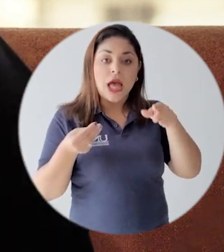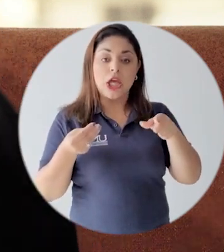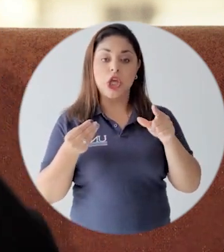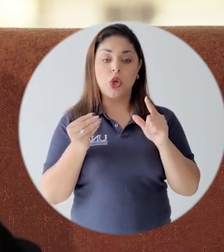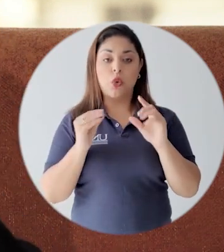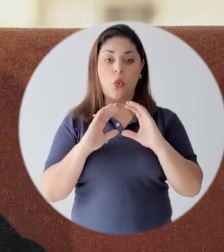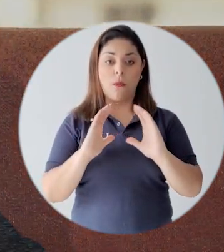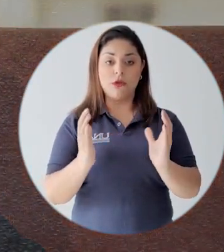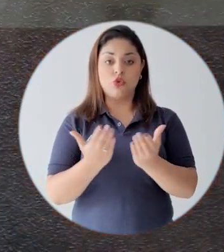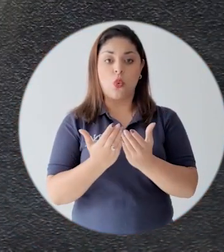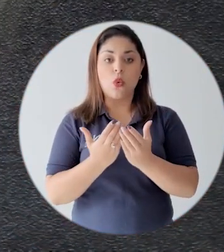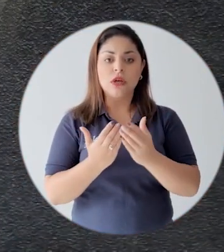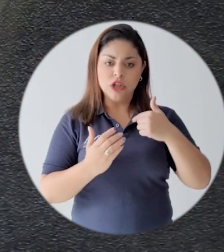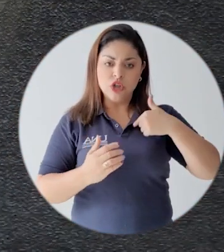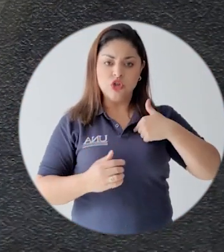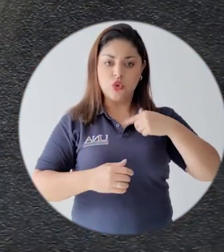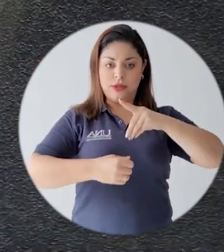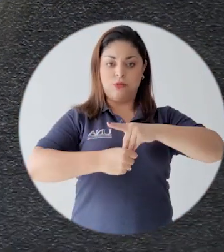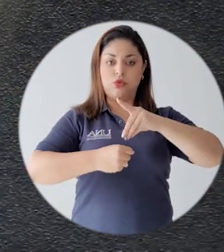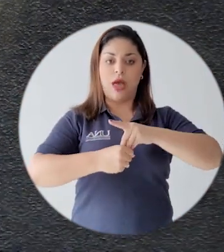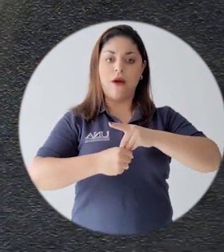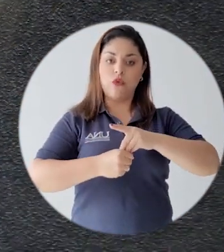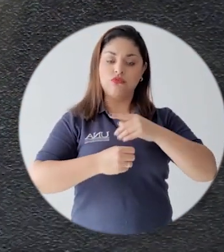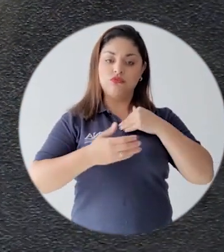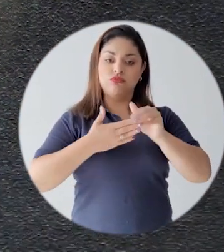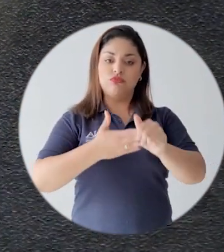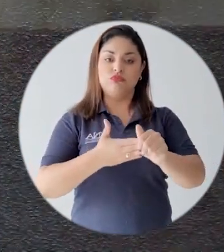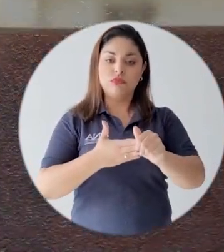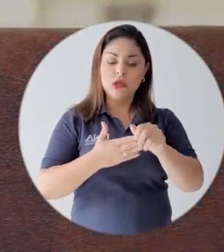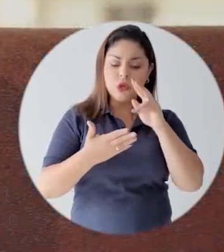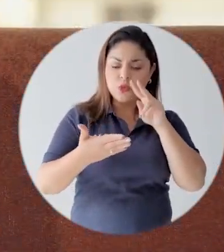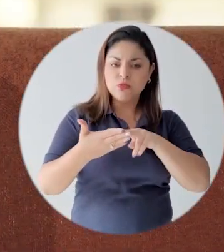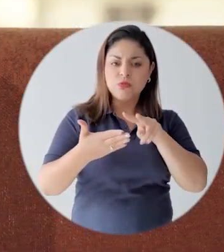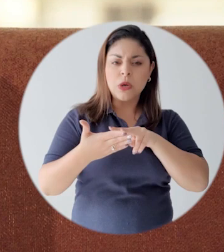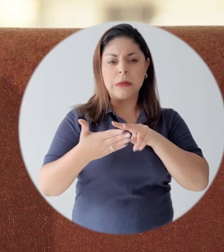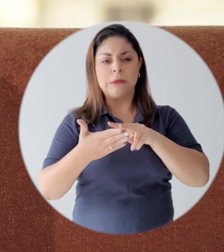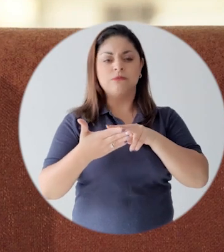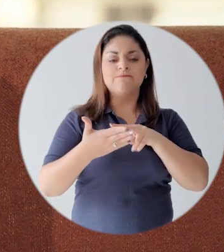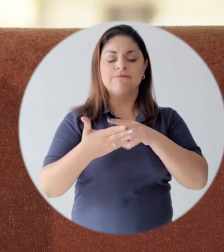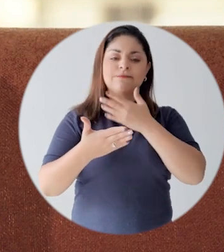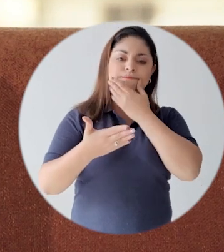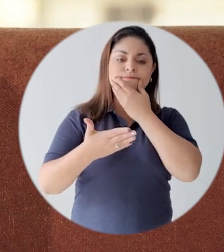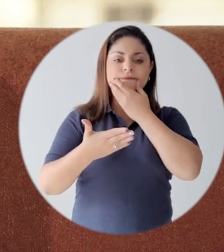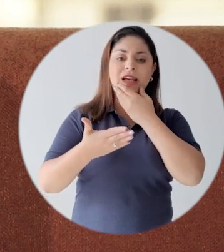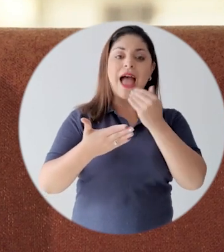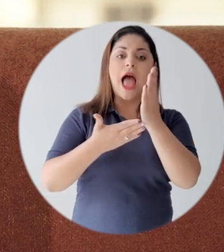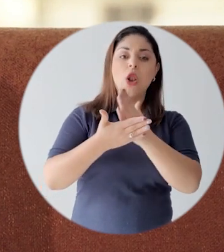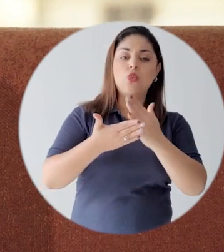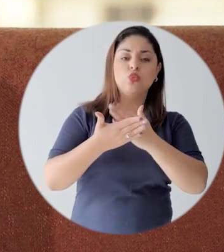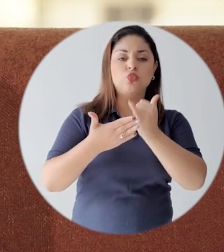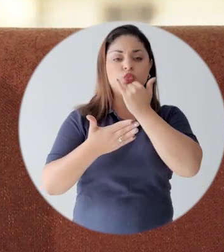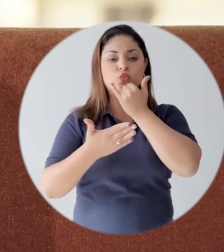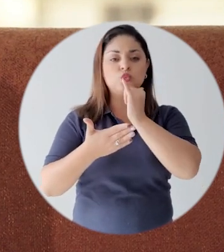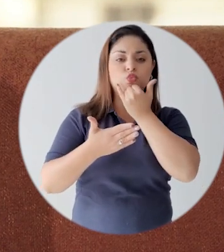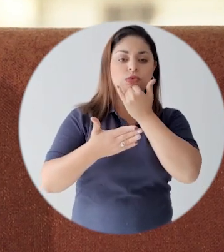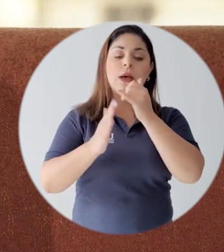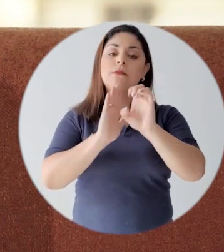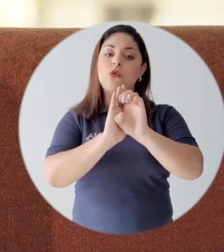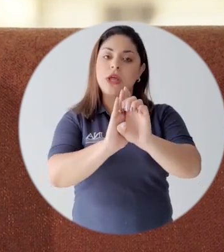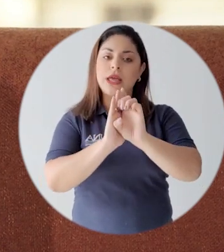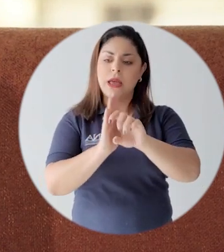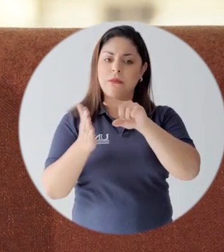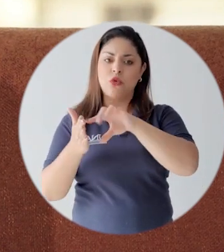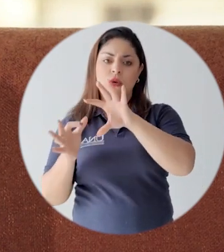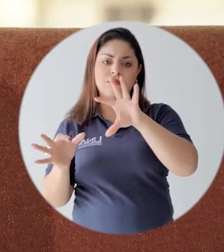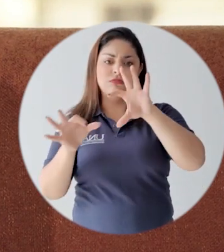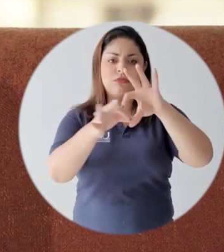la Comisión de Sociales, que yo como diputado presidía. Pero tenía algunas falencias. Por ejemplo, se